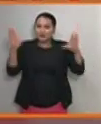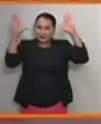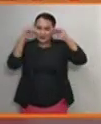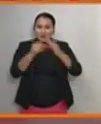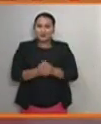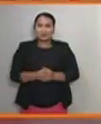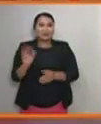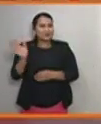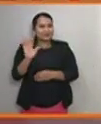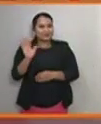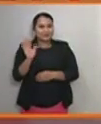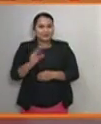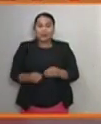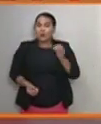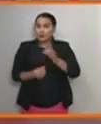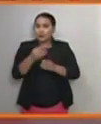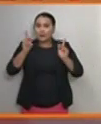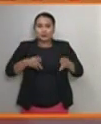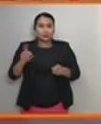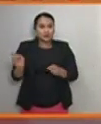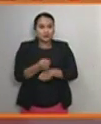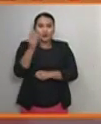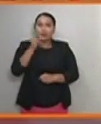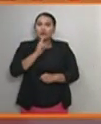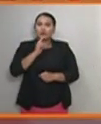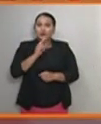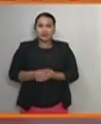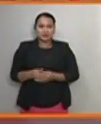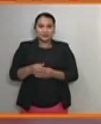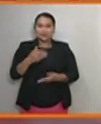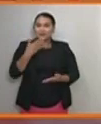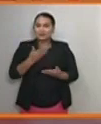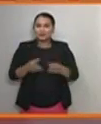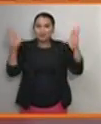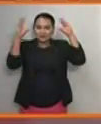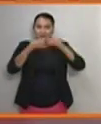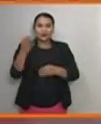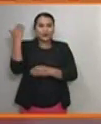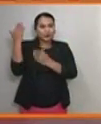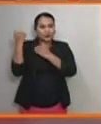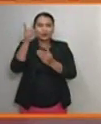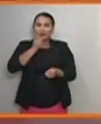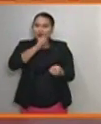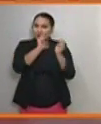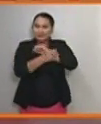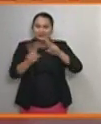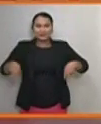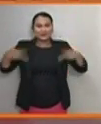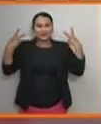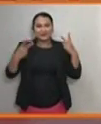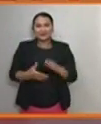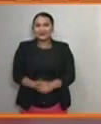Me despido esperando hoy un nuevo millonario en Honduras. Les deseo una feliz noche. Llenos de esperanza, Loto te cambia la vida.